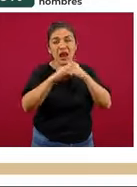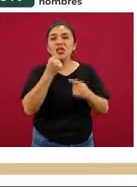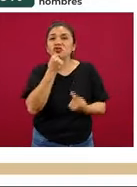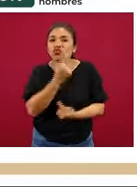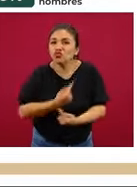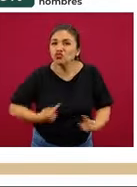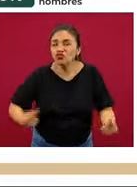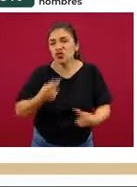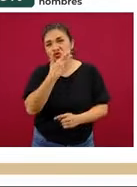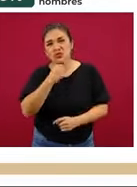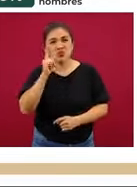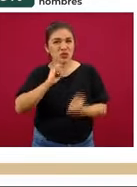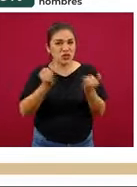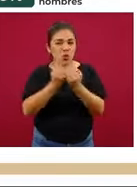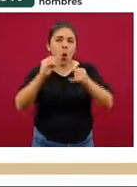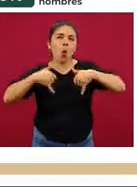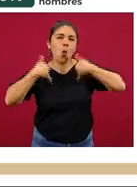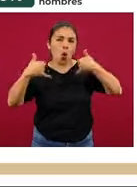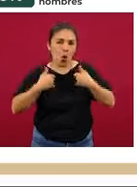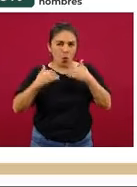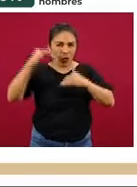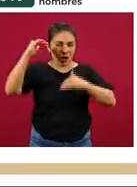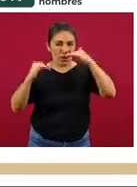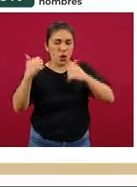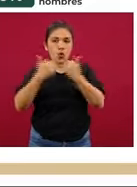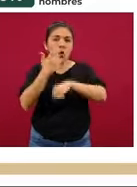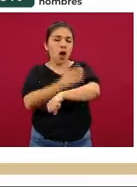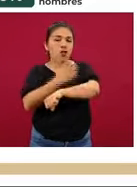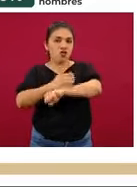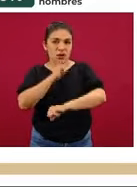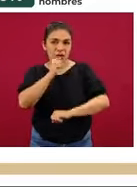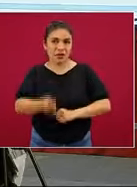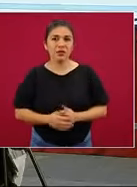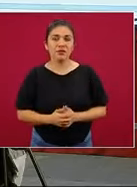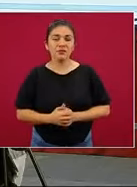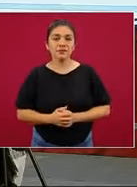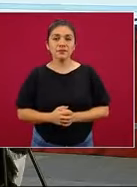niñas y niños o adolescentes no acompañados. La siguiente.